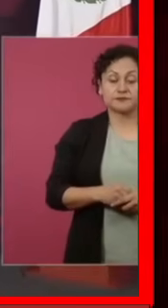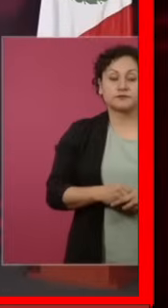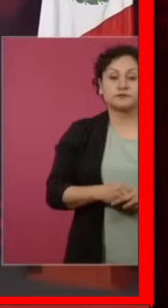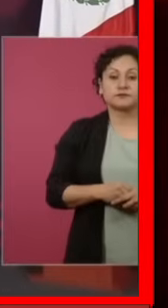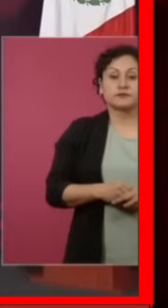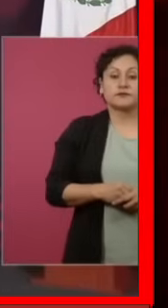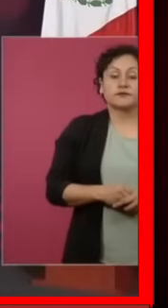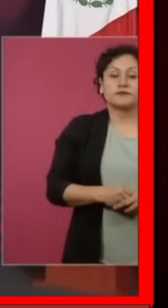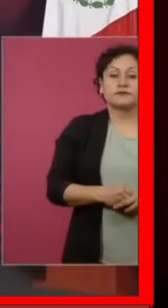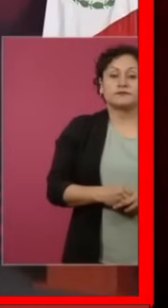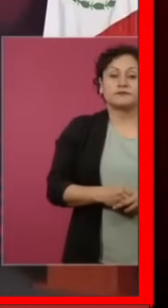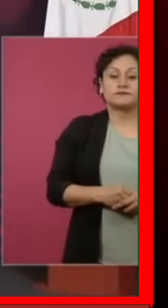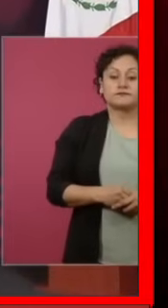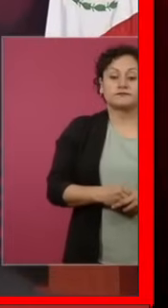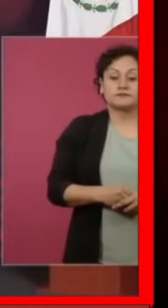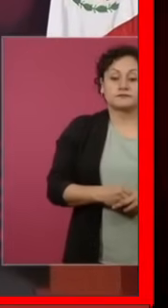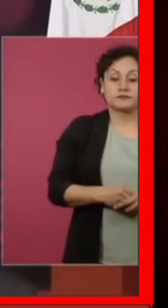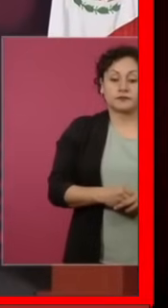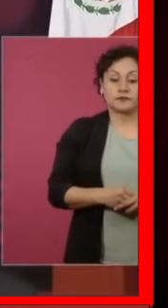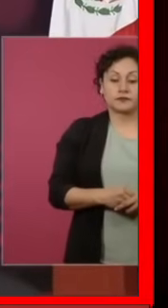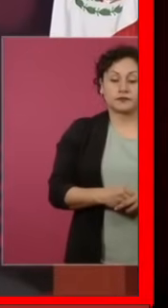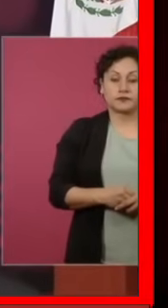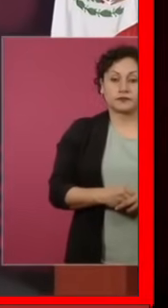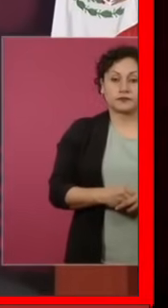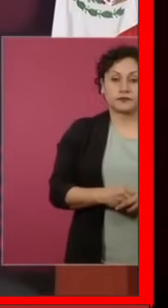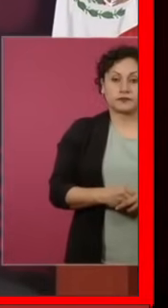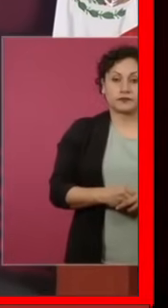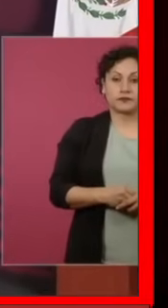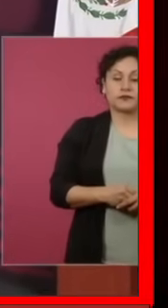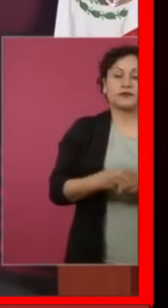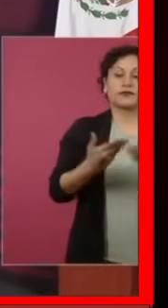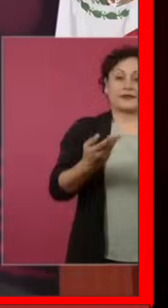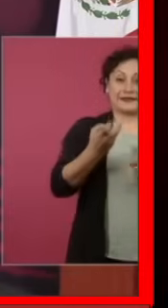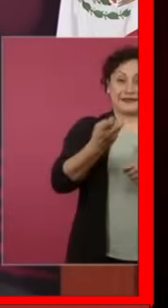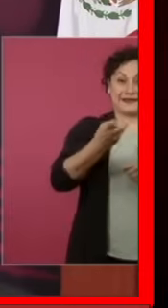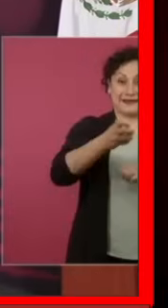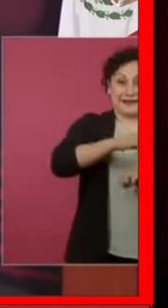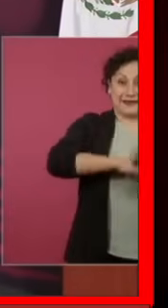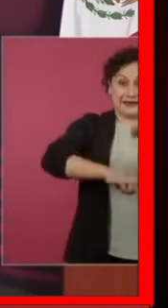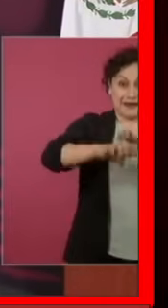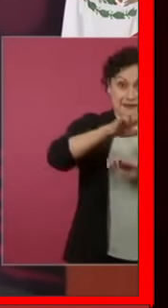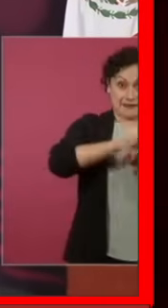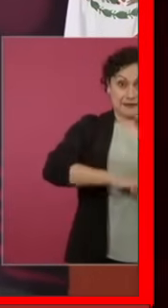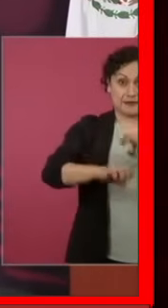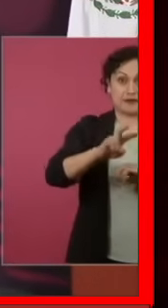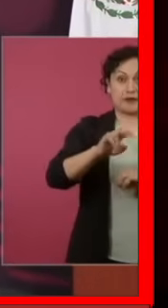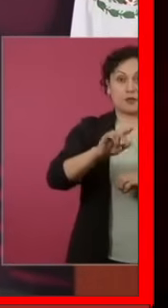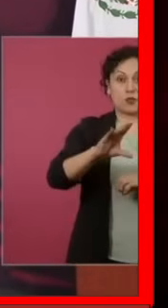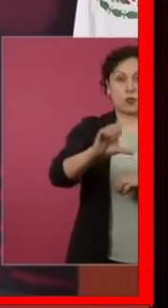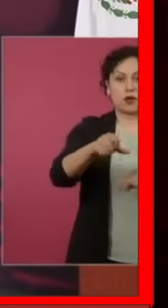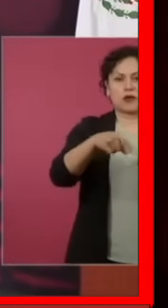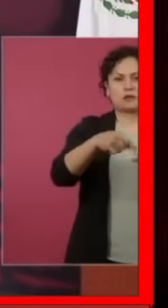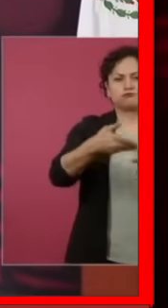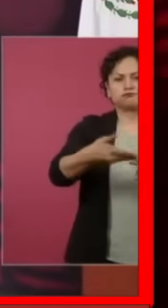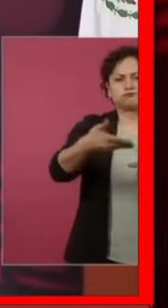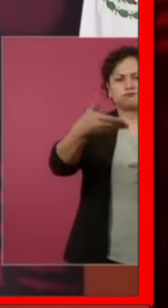Entonces, como esta empresa Vulcan, desde el tiempo de